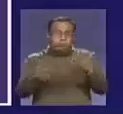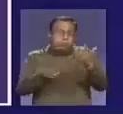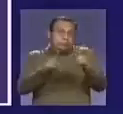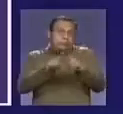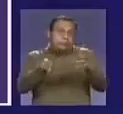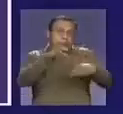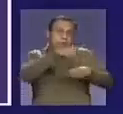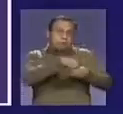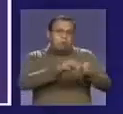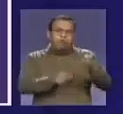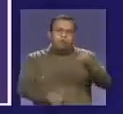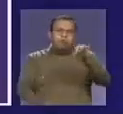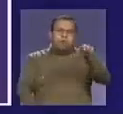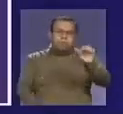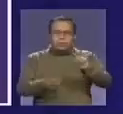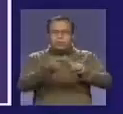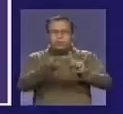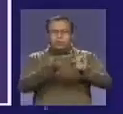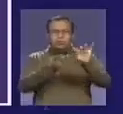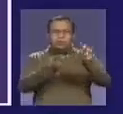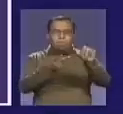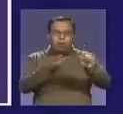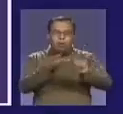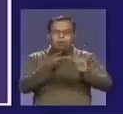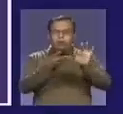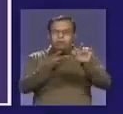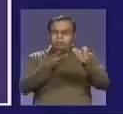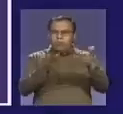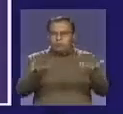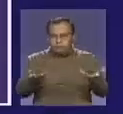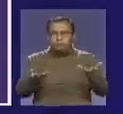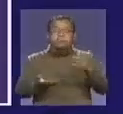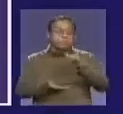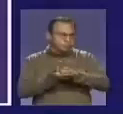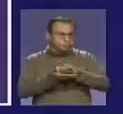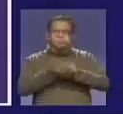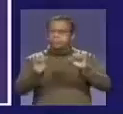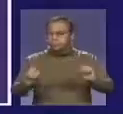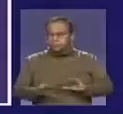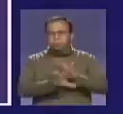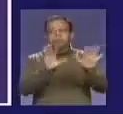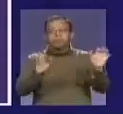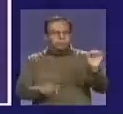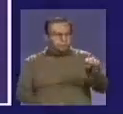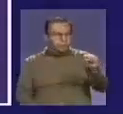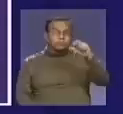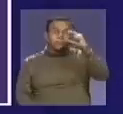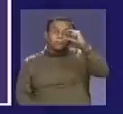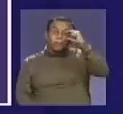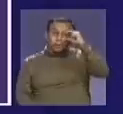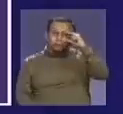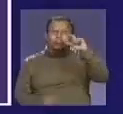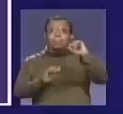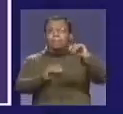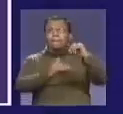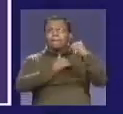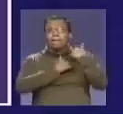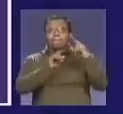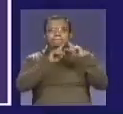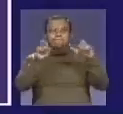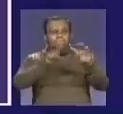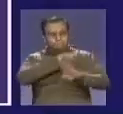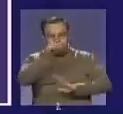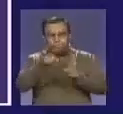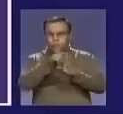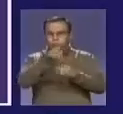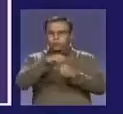preferirían estar en Guapi, en Tumaco, en Buenaventura o en Quibdó. Sí, por supuesto, y es que hay una responsabilidad que tenemos